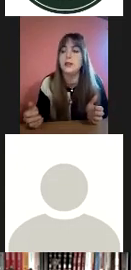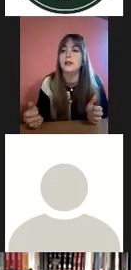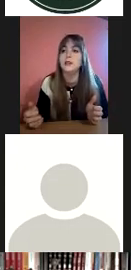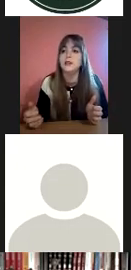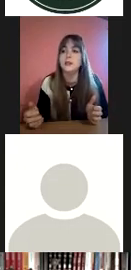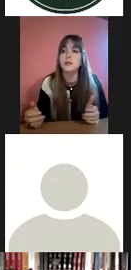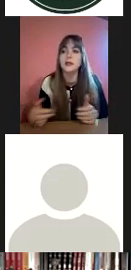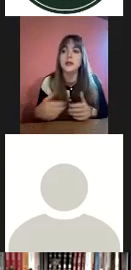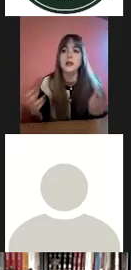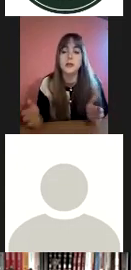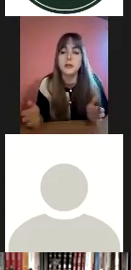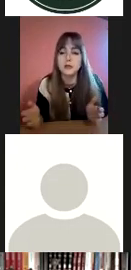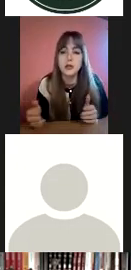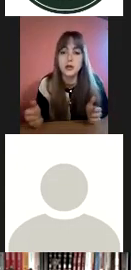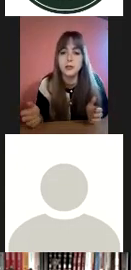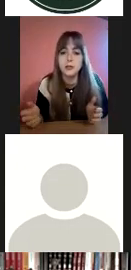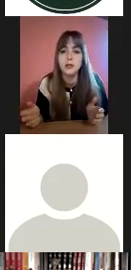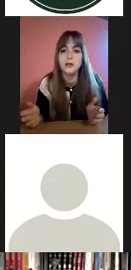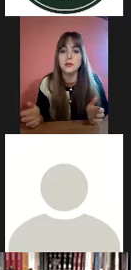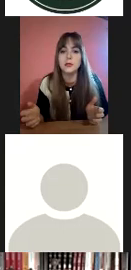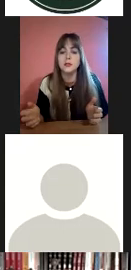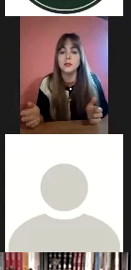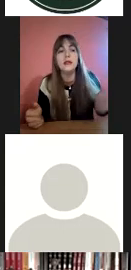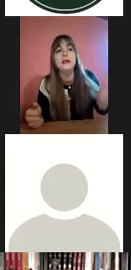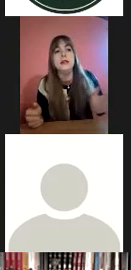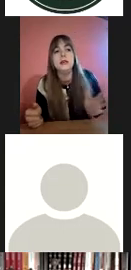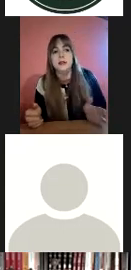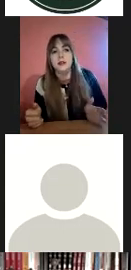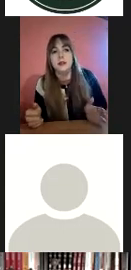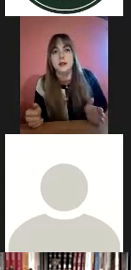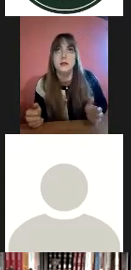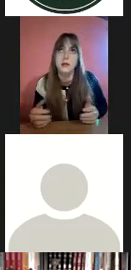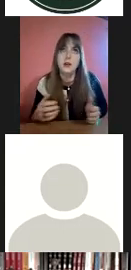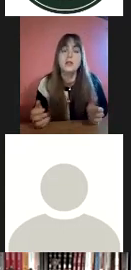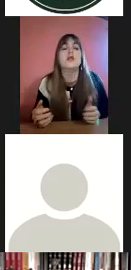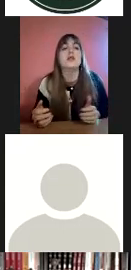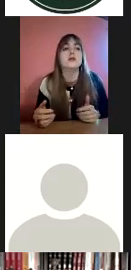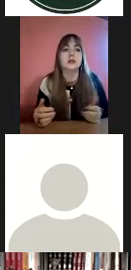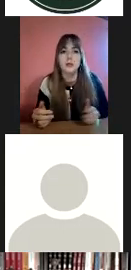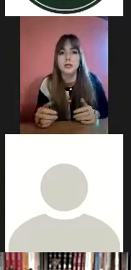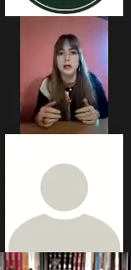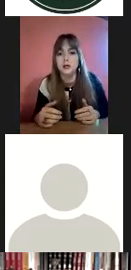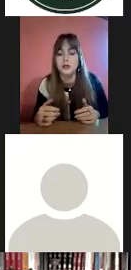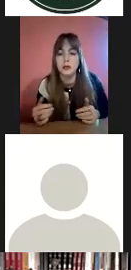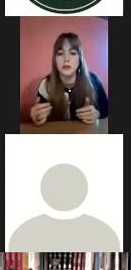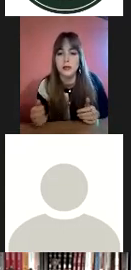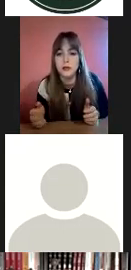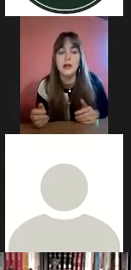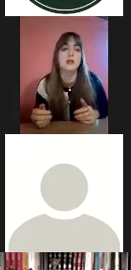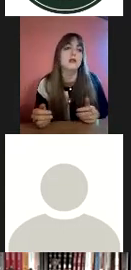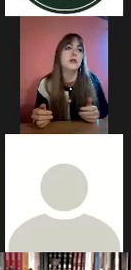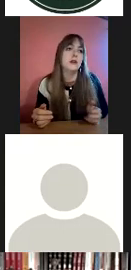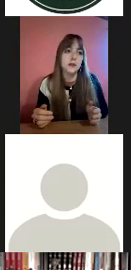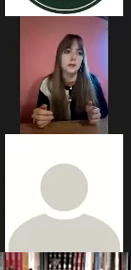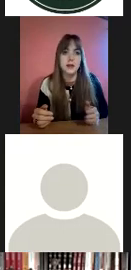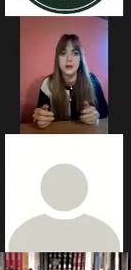campañas de castración, y los perros y los gatos siguen reproduciéndose, y vemos cachorros que son atropellados, o que mueren